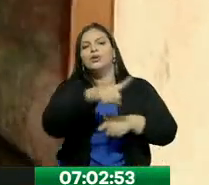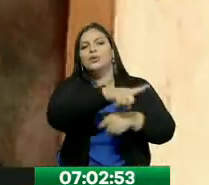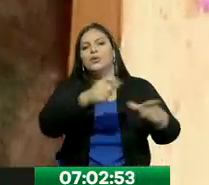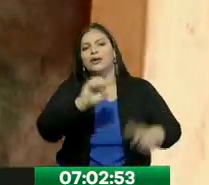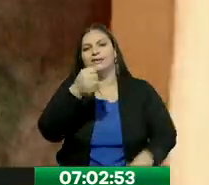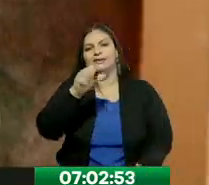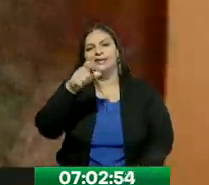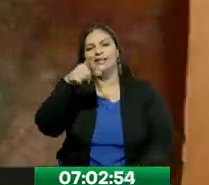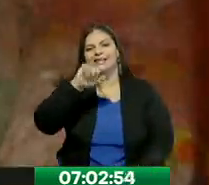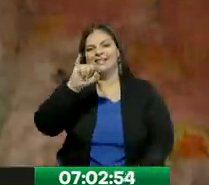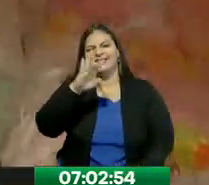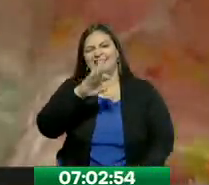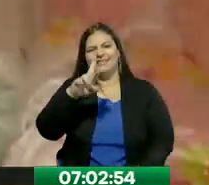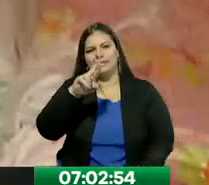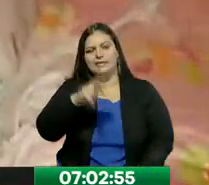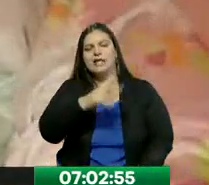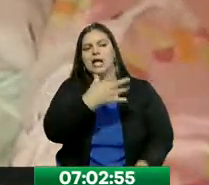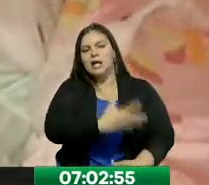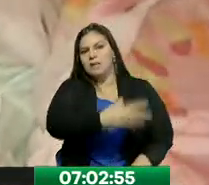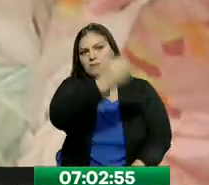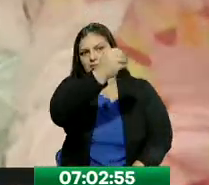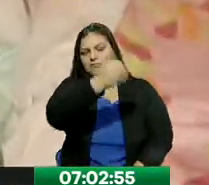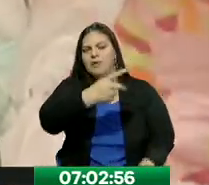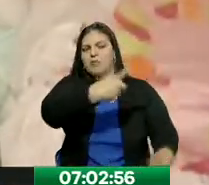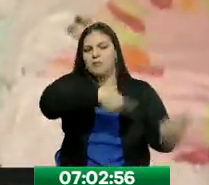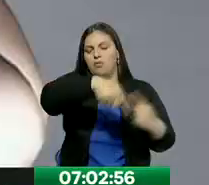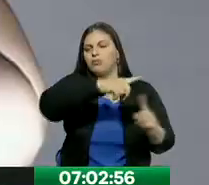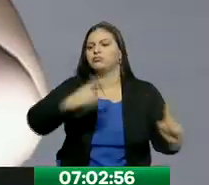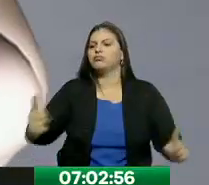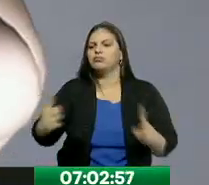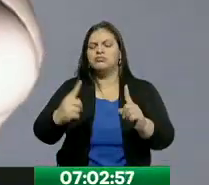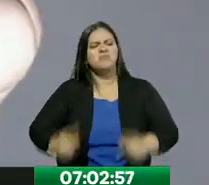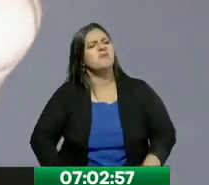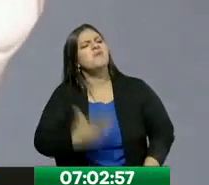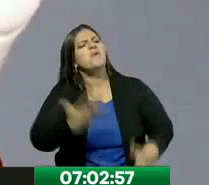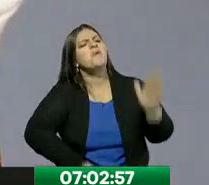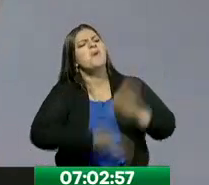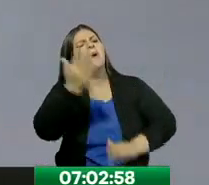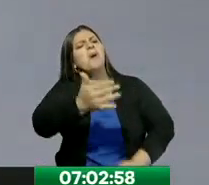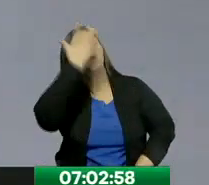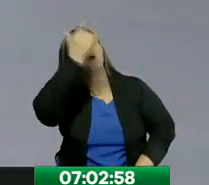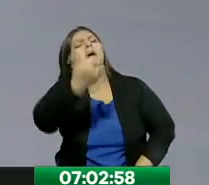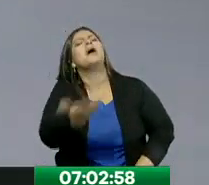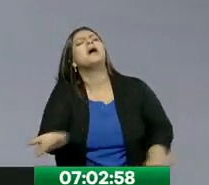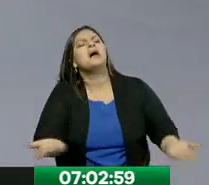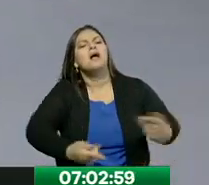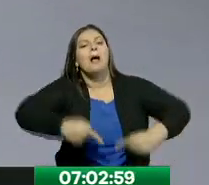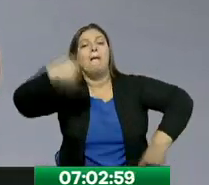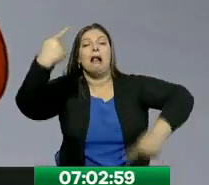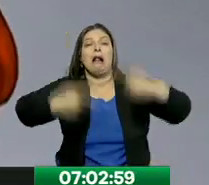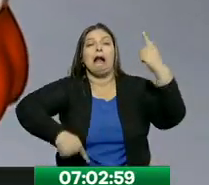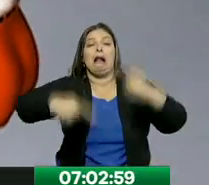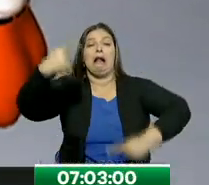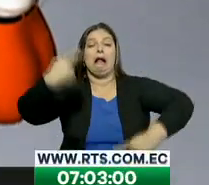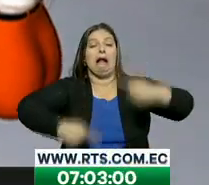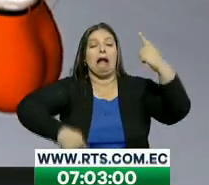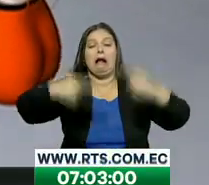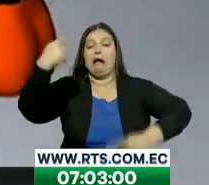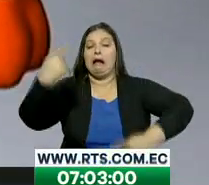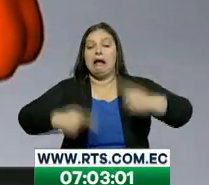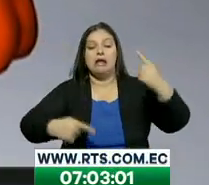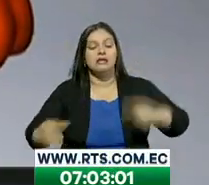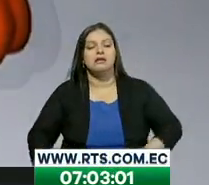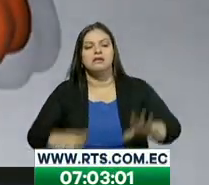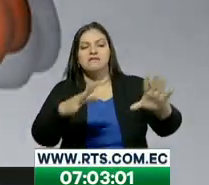en la cocina y procedió a atacar a su conviviente en esa habitación cuando se encontraba en la cama. Ahí le realizó múltiples cortes.